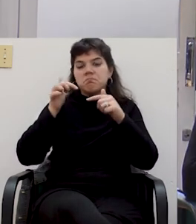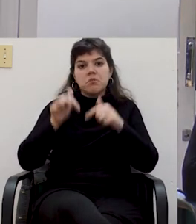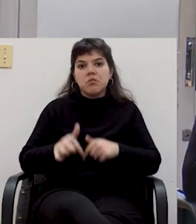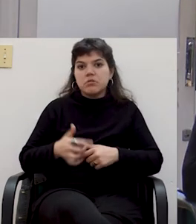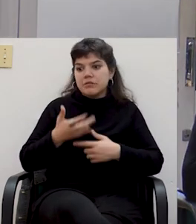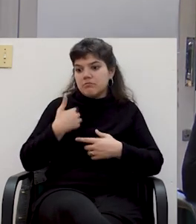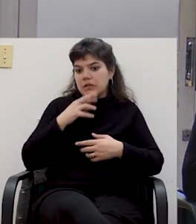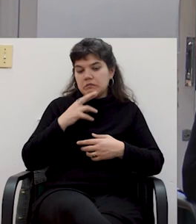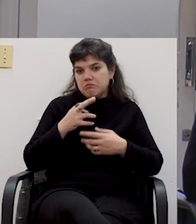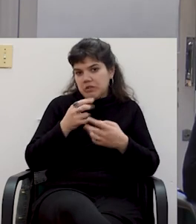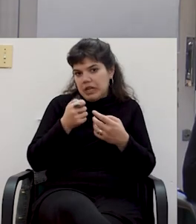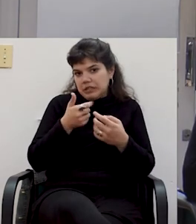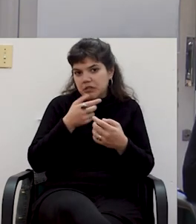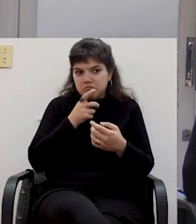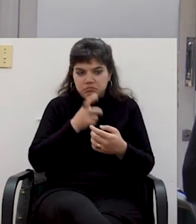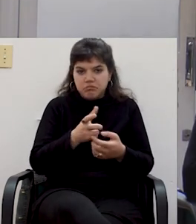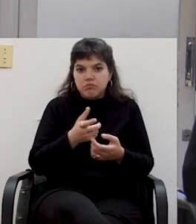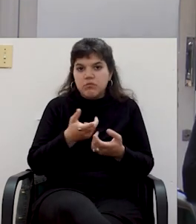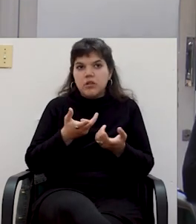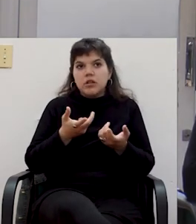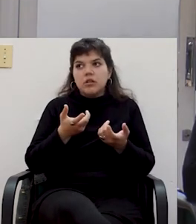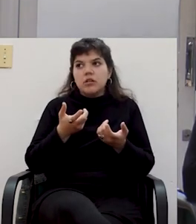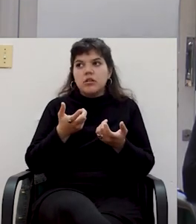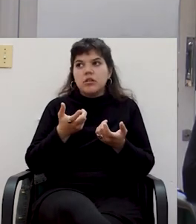esto que acabo de decir. Entonces,